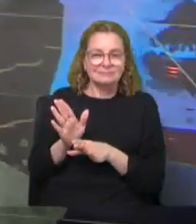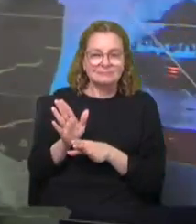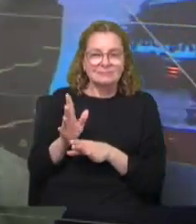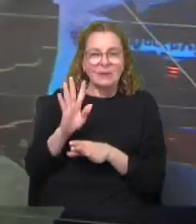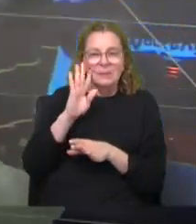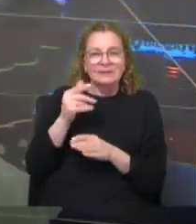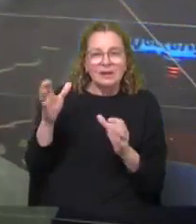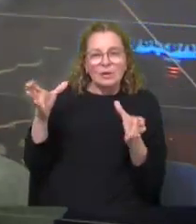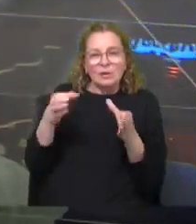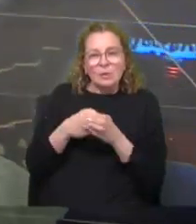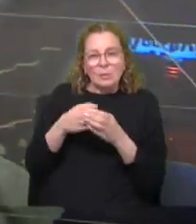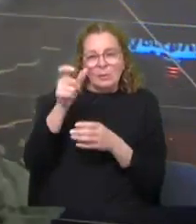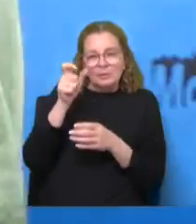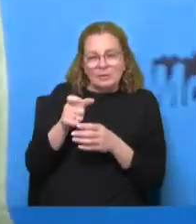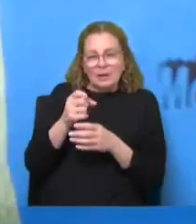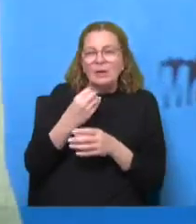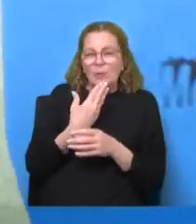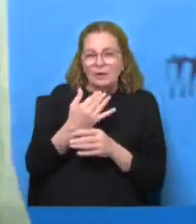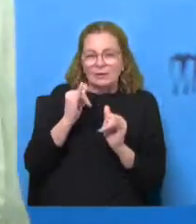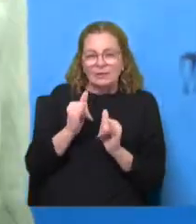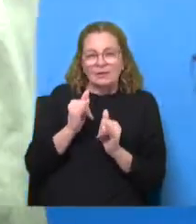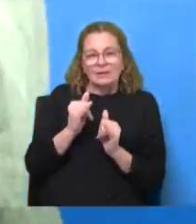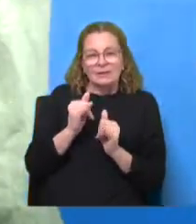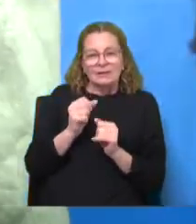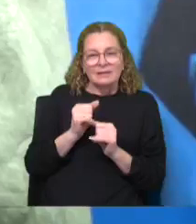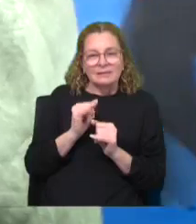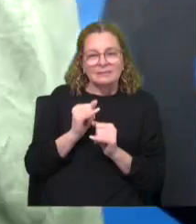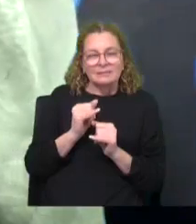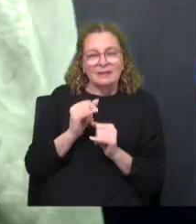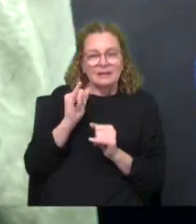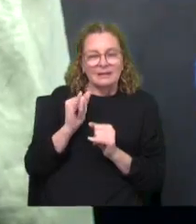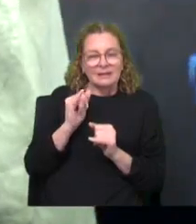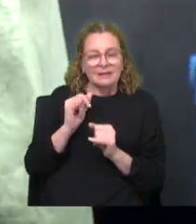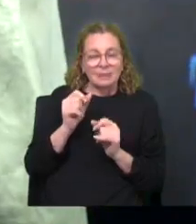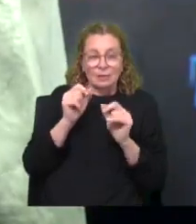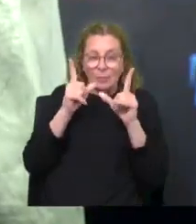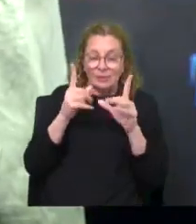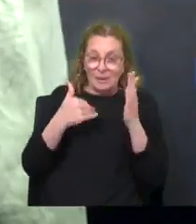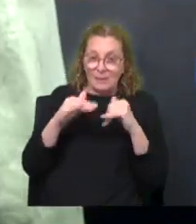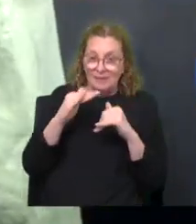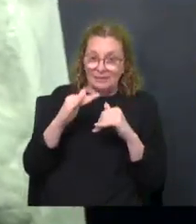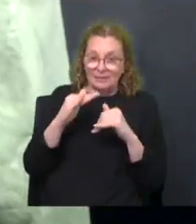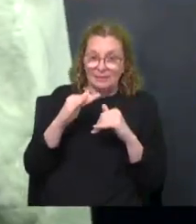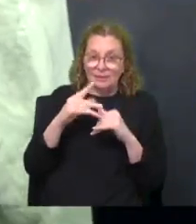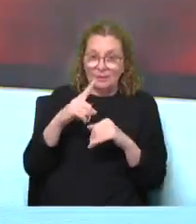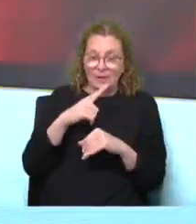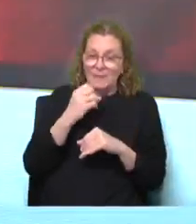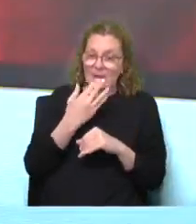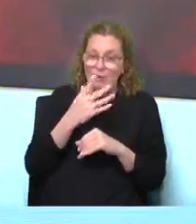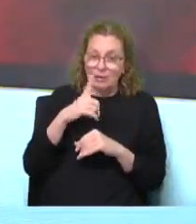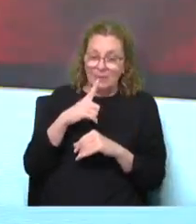te parecía que el conjunto de personas iba a funcionar, iba a estar bueno. Sí, totalmente. Igual me sorprendí más de lo que fue mejor de lo que